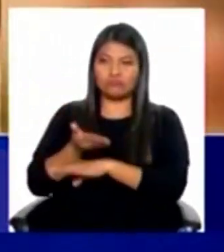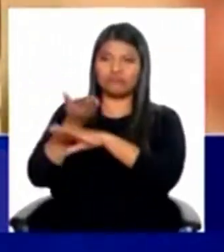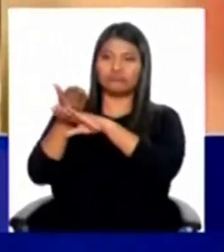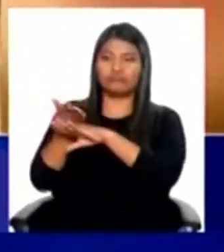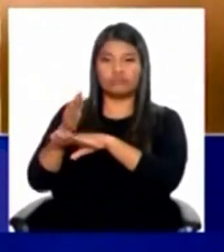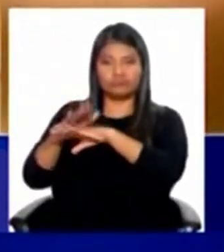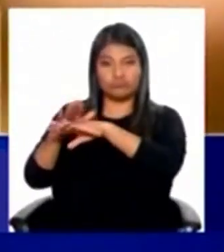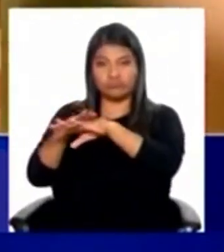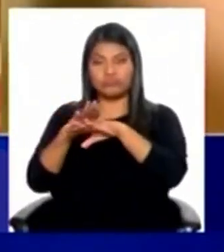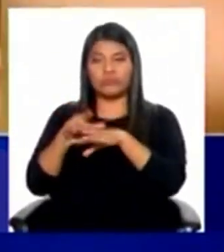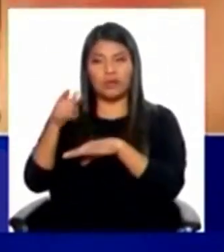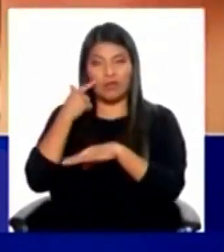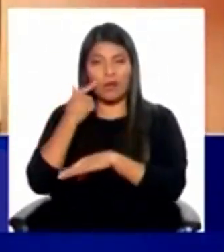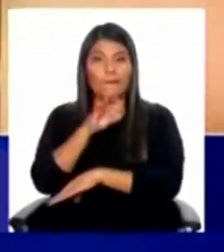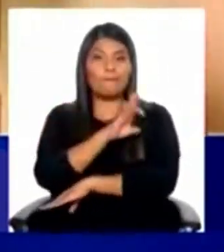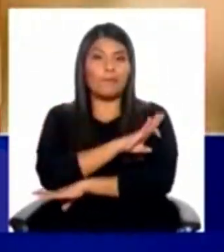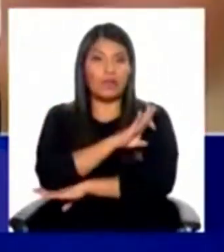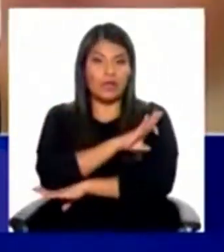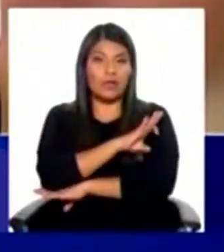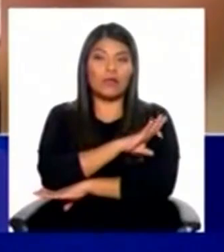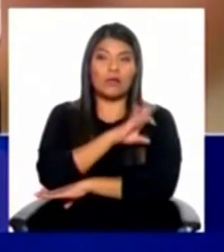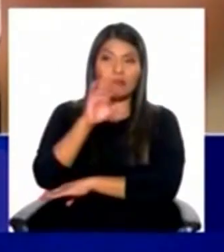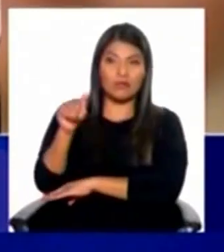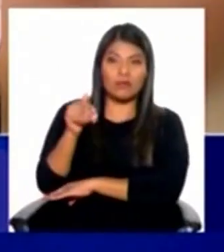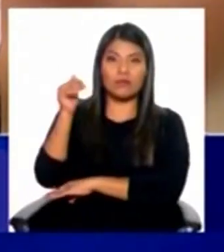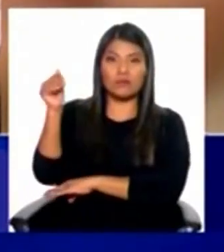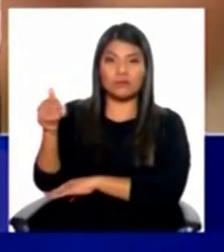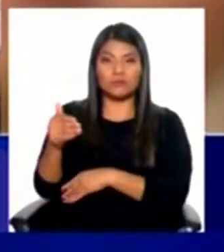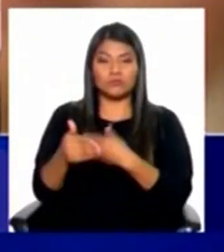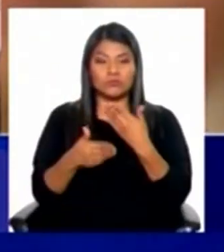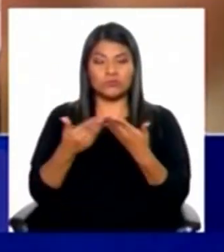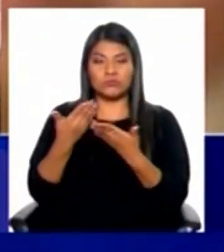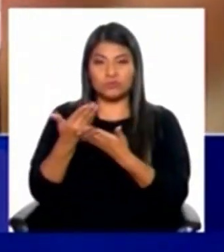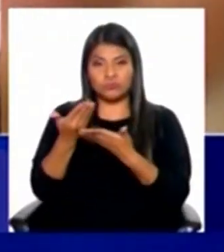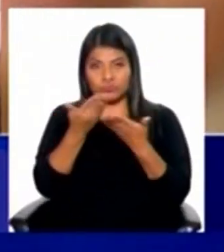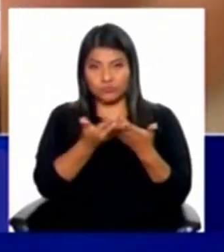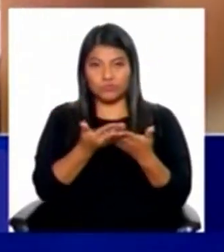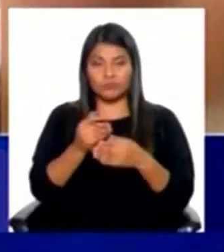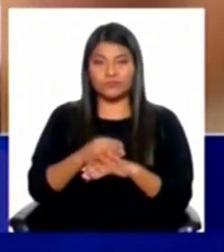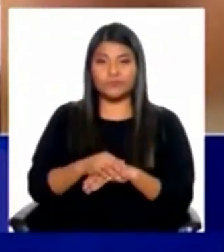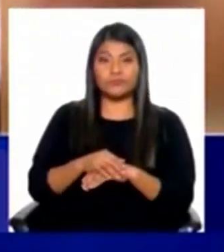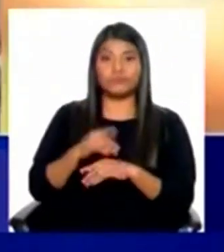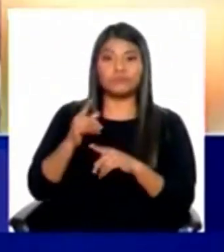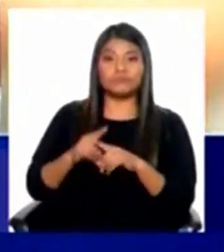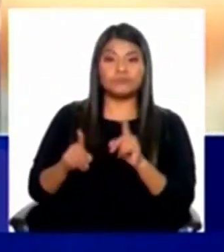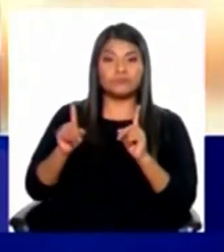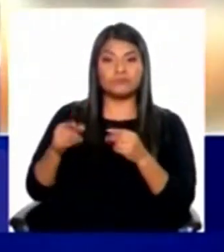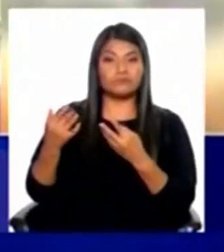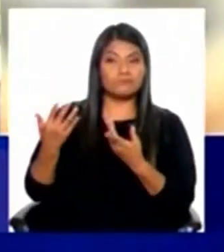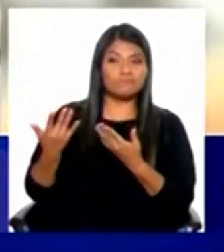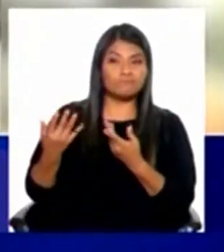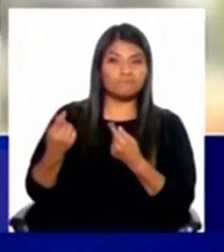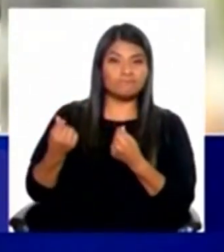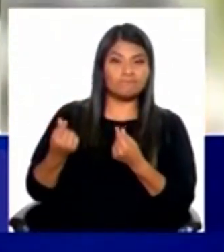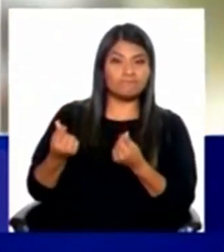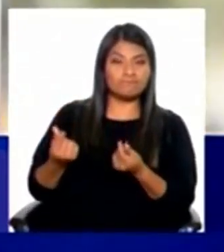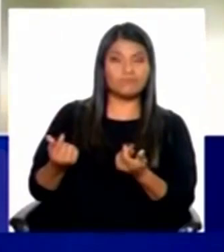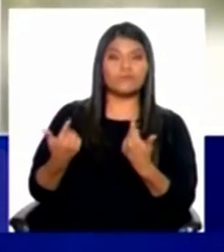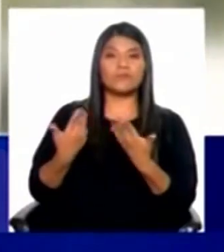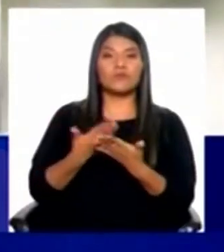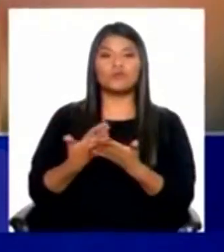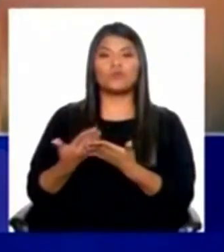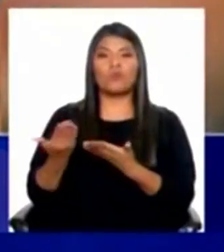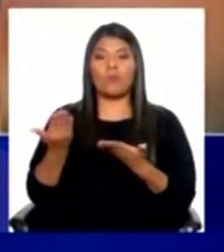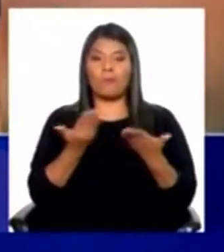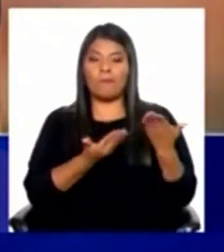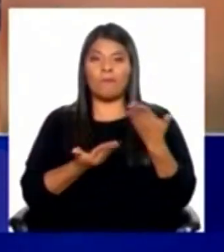la Fiscalía el hecho de que solamente se haya solicitado esta detención preliminar, pero que no se haya adjuntado realmente las evidencias, que es lo